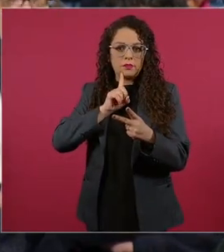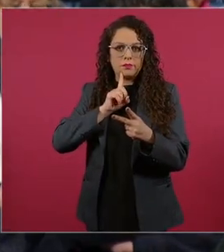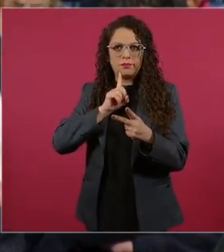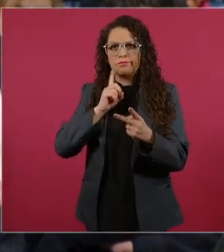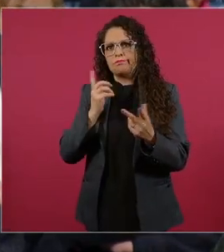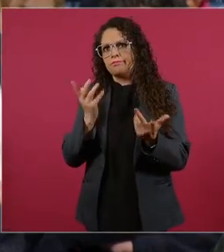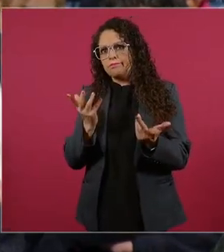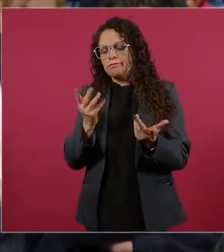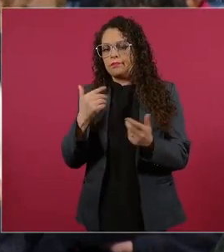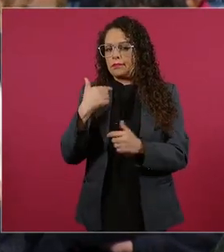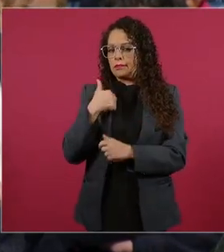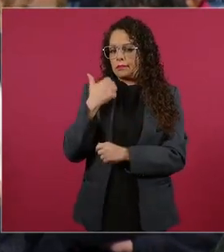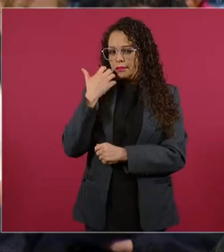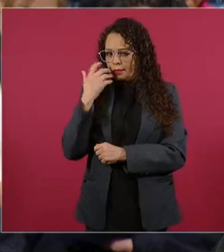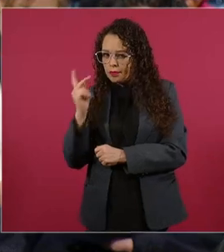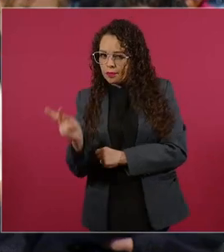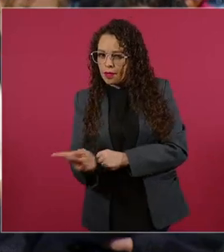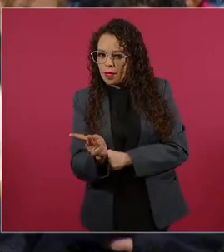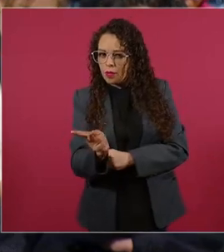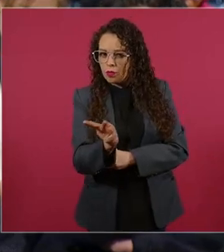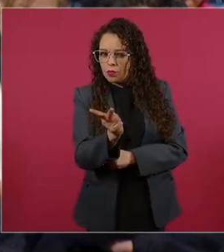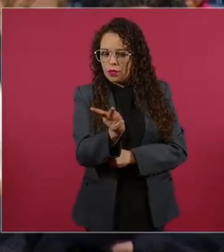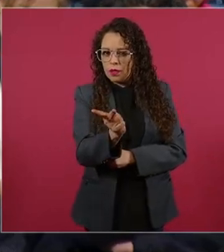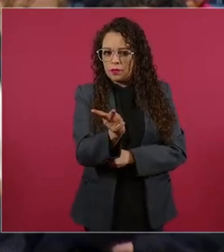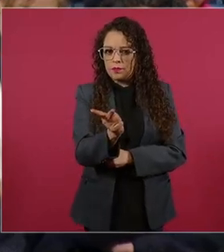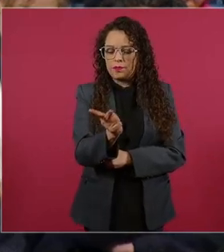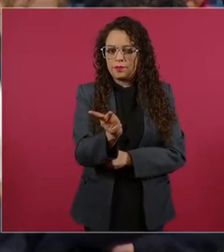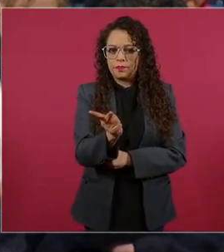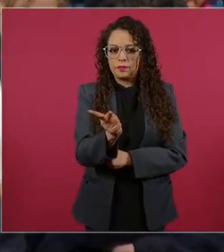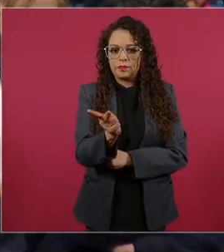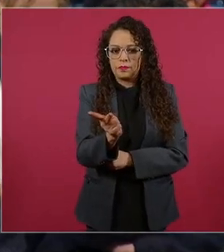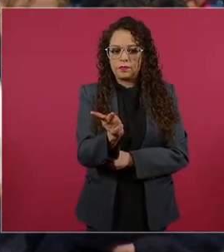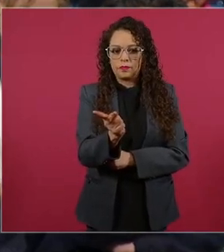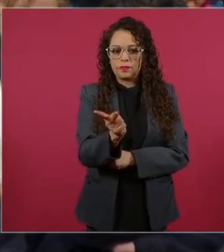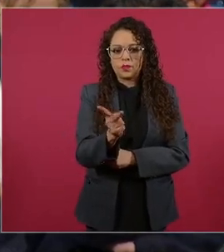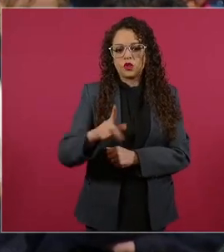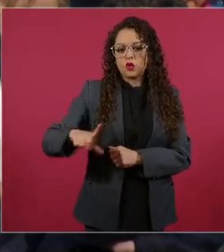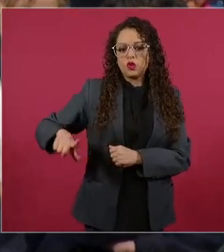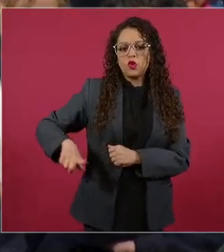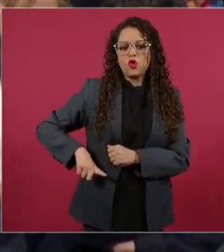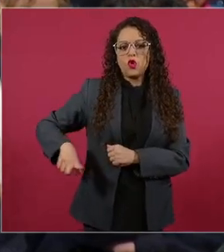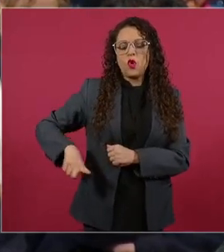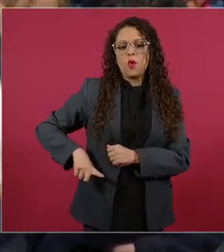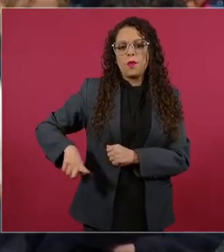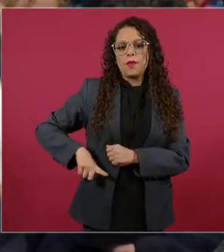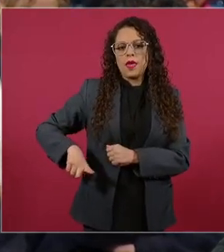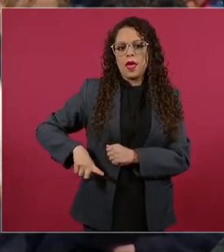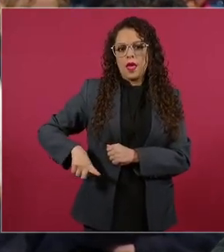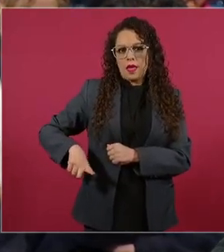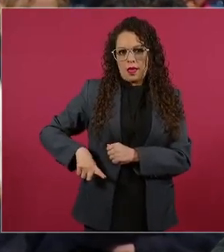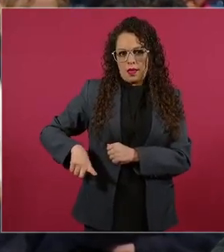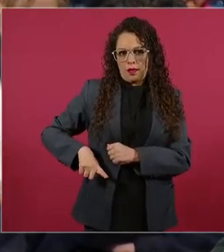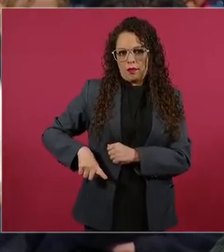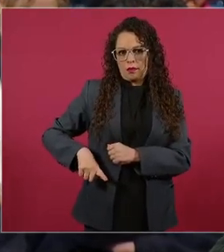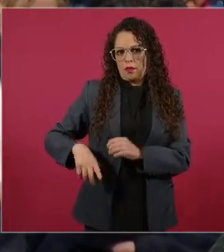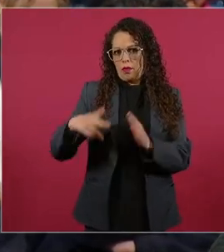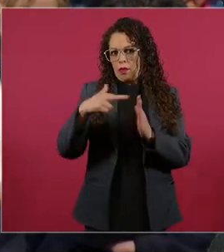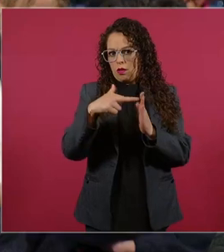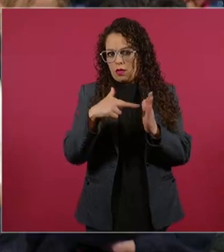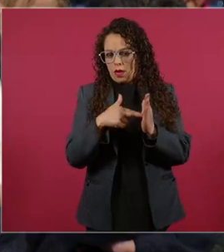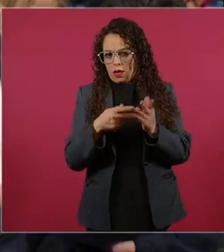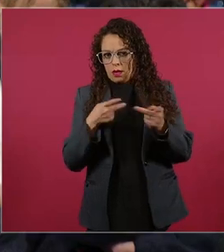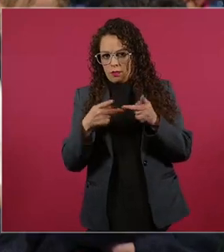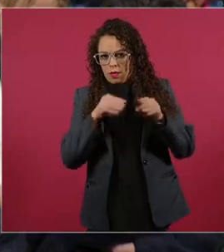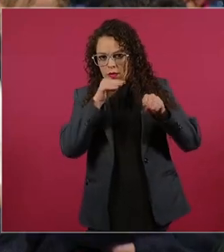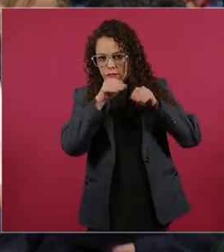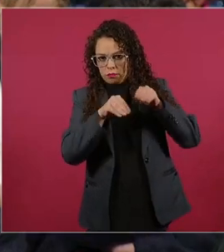sería, presidente, ¿qué está haciendo el gobierno para la reglamentación de todos los servicios que implica